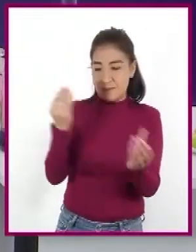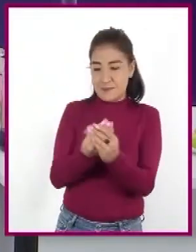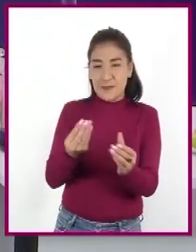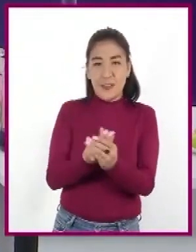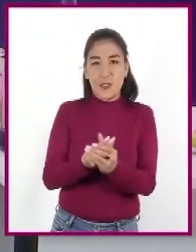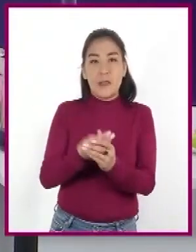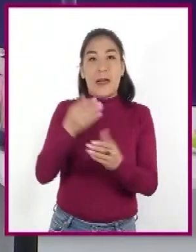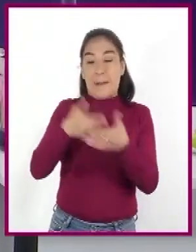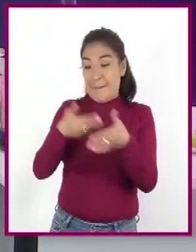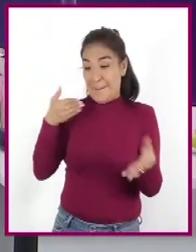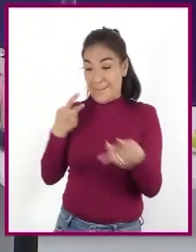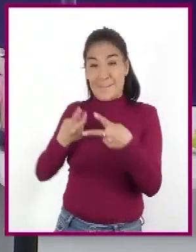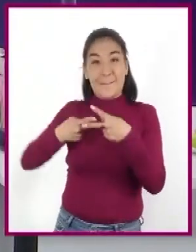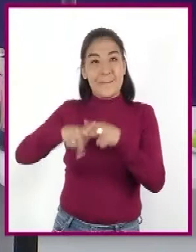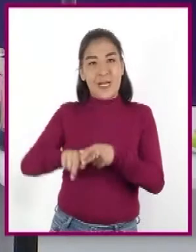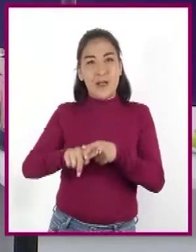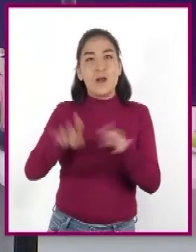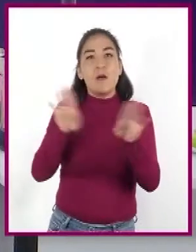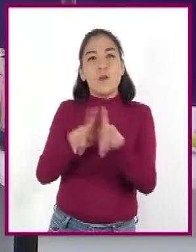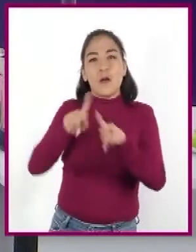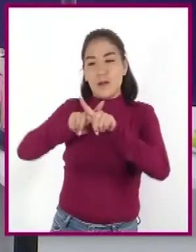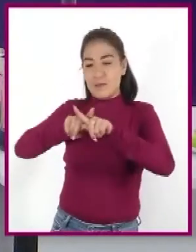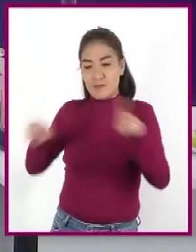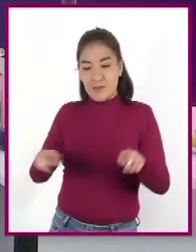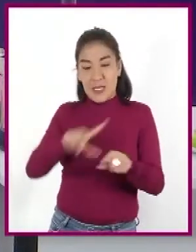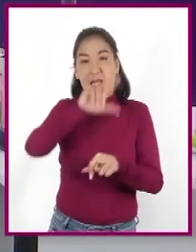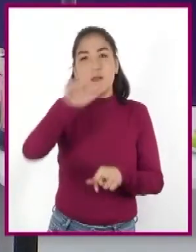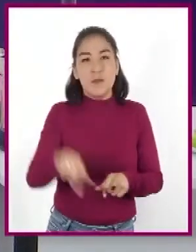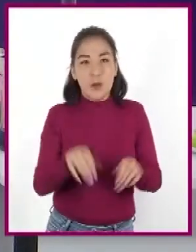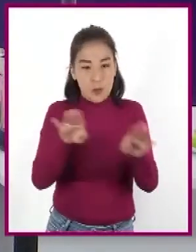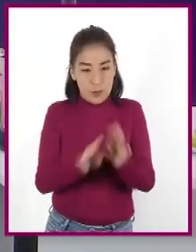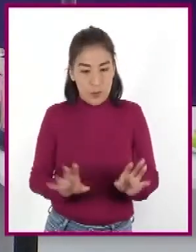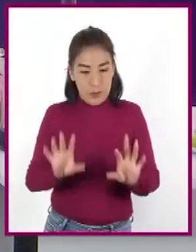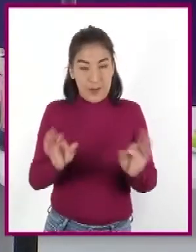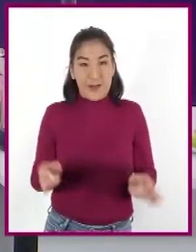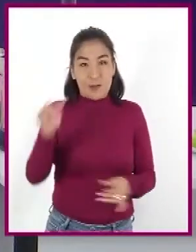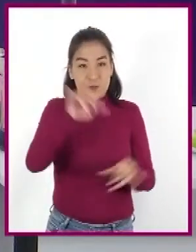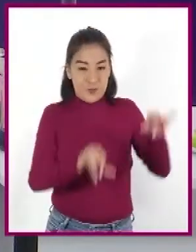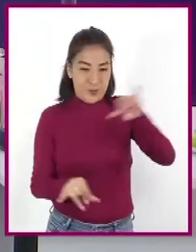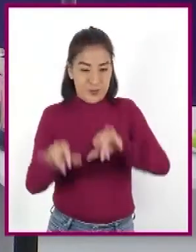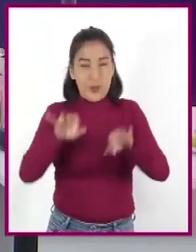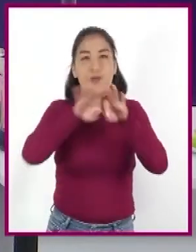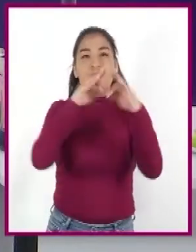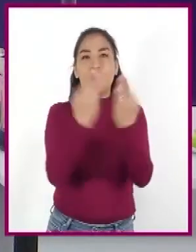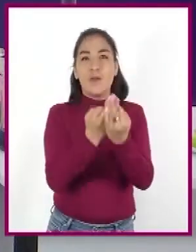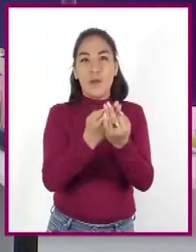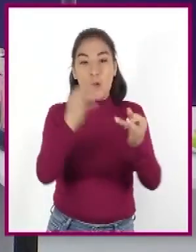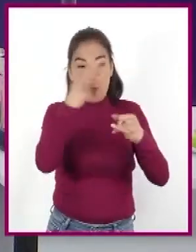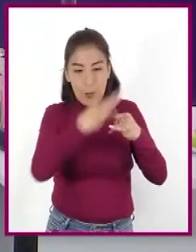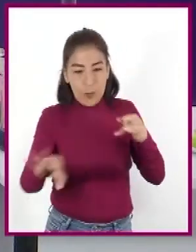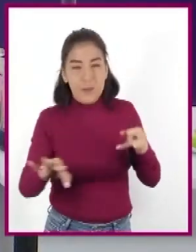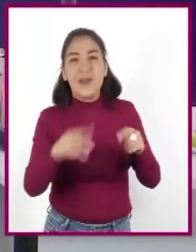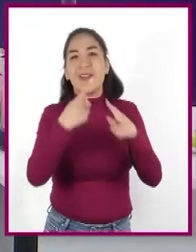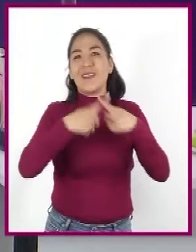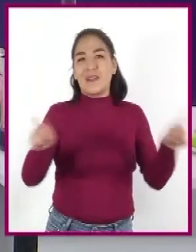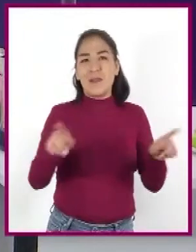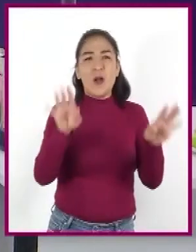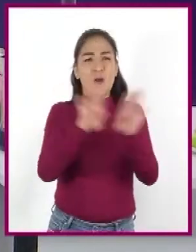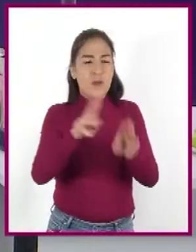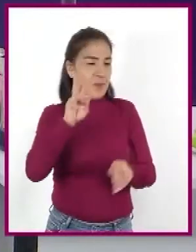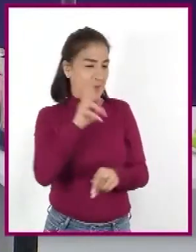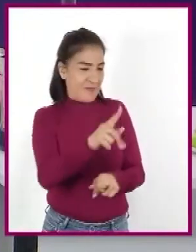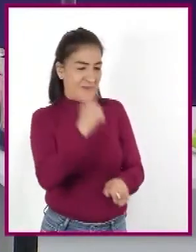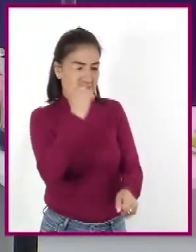sustancias iniciales son distintas a las de las sustancias formadas en la reacción. Es fácil detectar o identificar